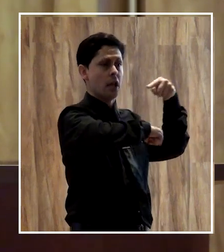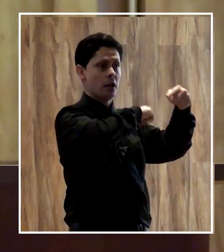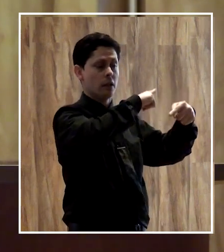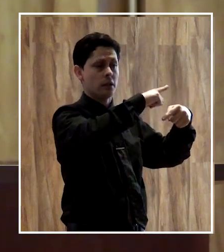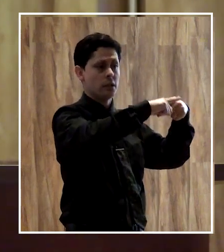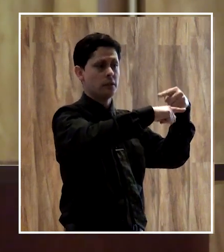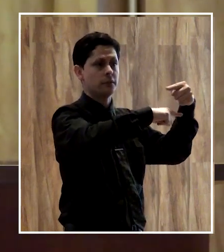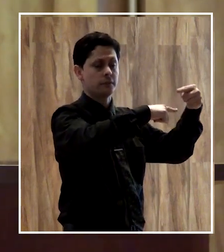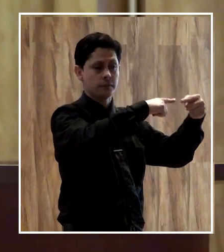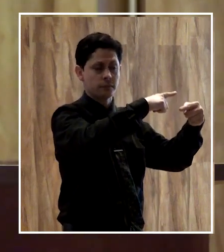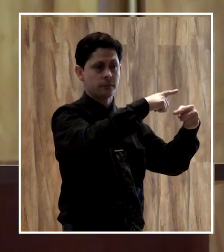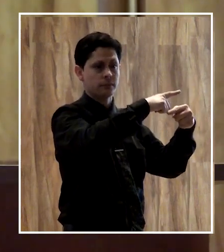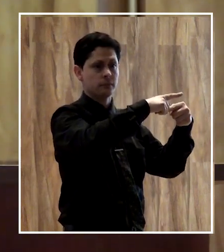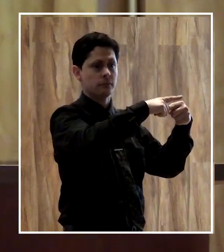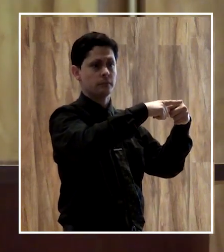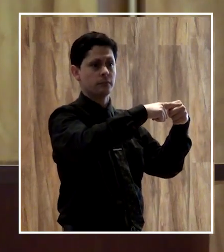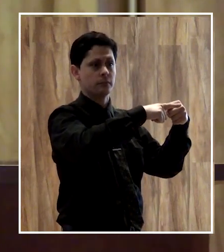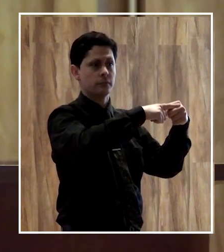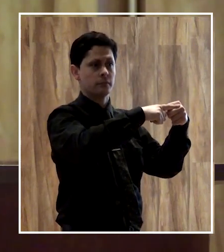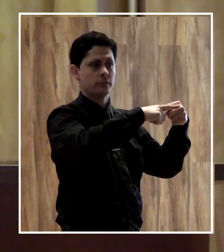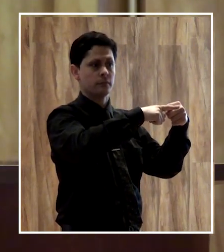no es tan